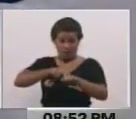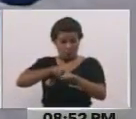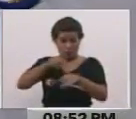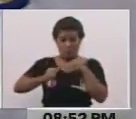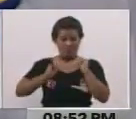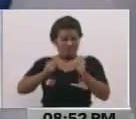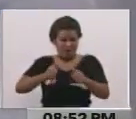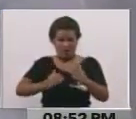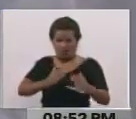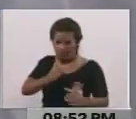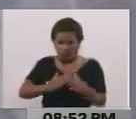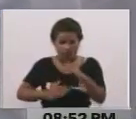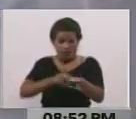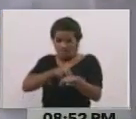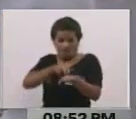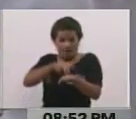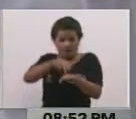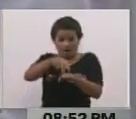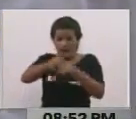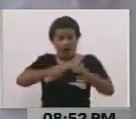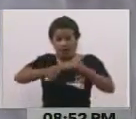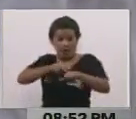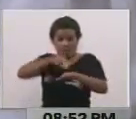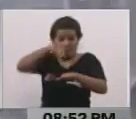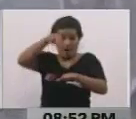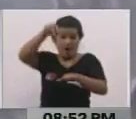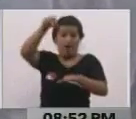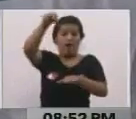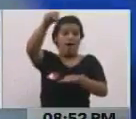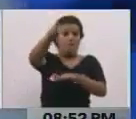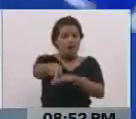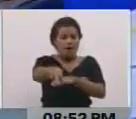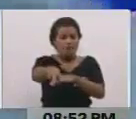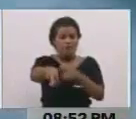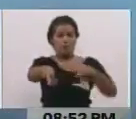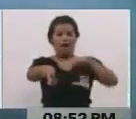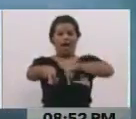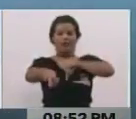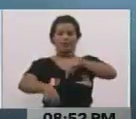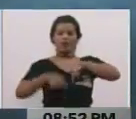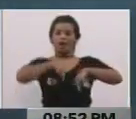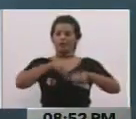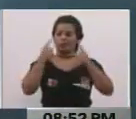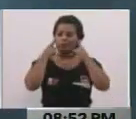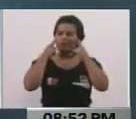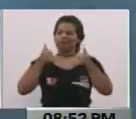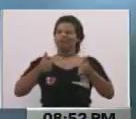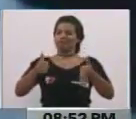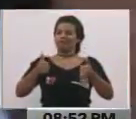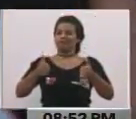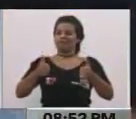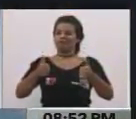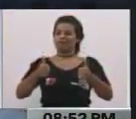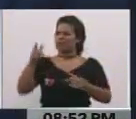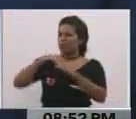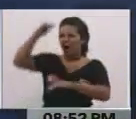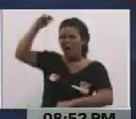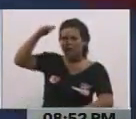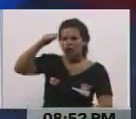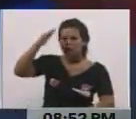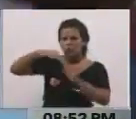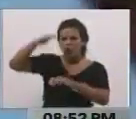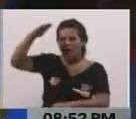hubo un cambio, pues. Claro. Creo que... Tú como que creciste más, ¿verdad? Sí. 3 centímetros. Creo que de la